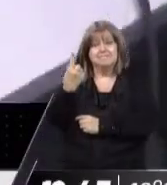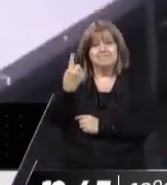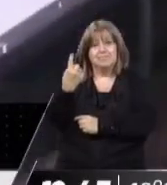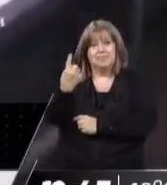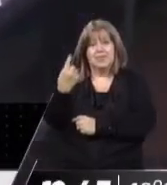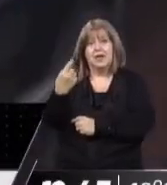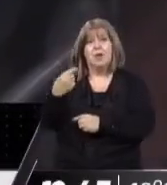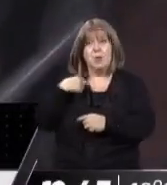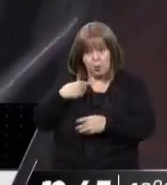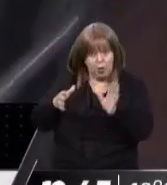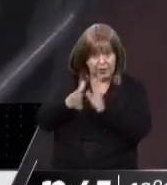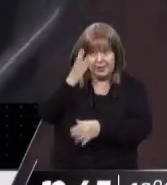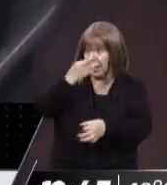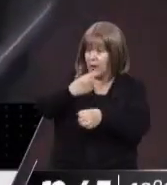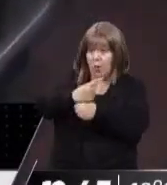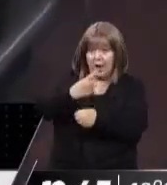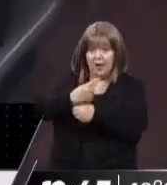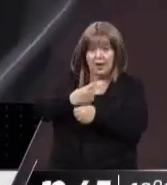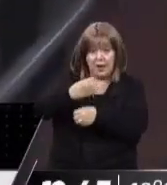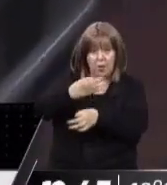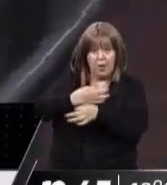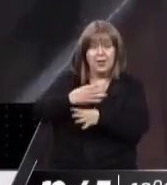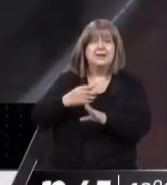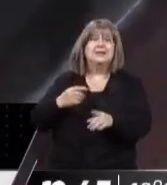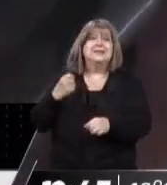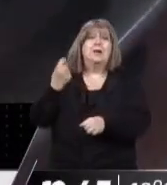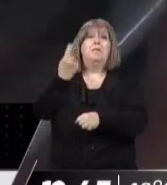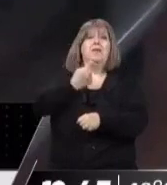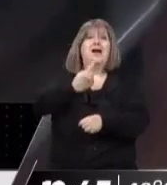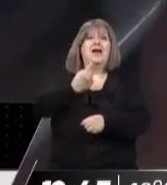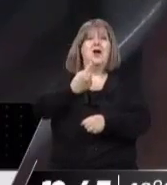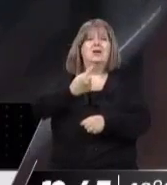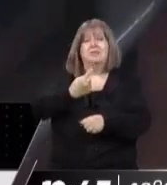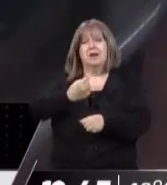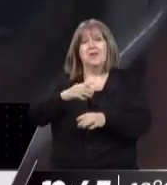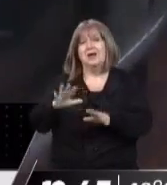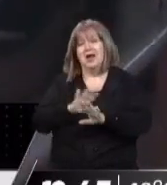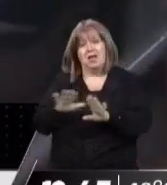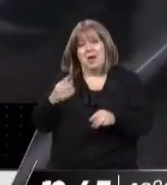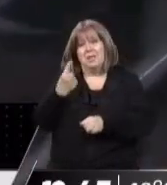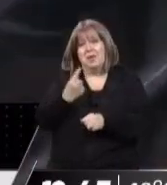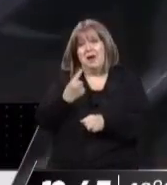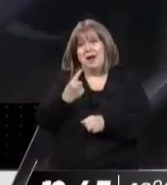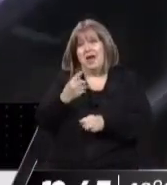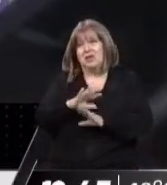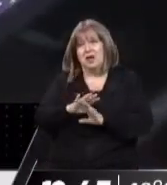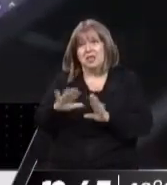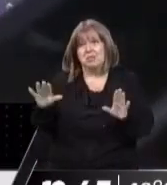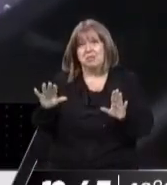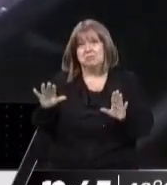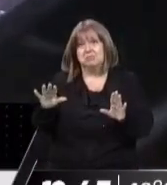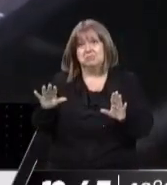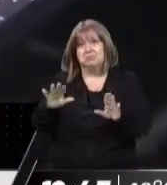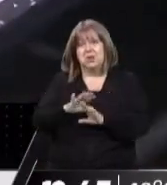¿Fuiste a la escuela y tuviste que dejar, o ni siquiera pudiste ir? Hice primer grado. ¿Y ahí en dejaste? San Martín, ajá. Y ahí no fui más,